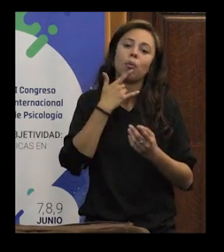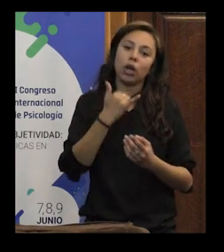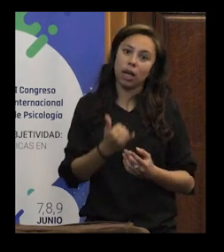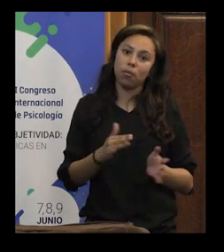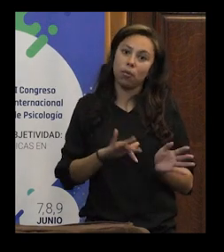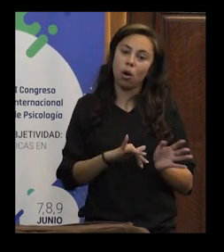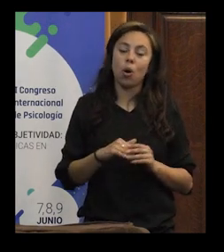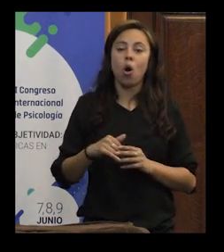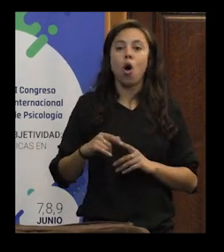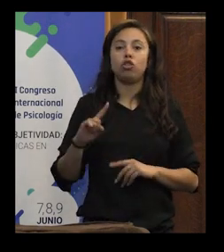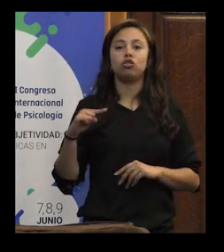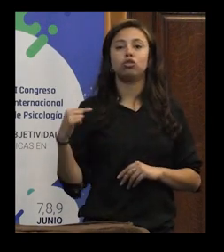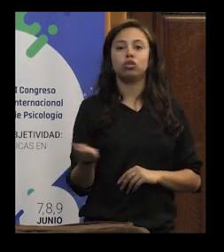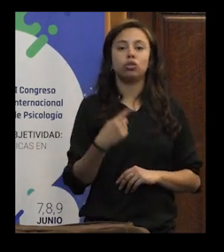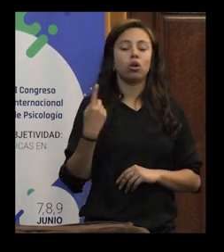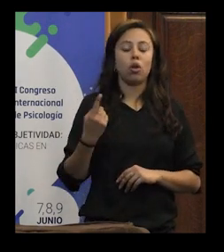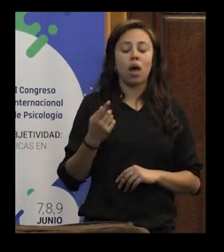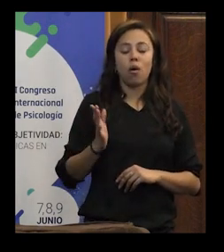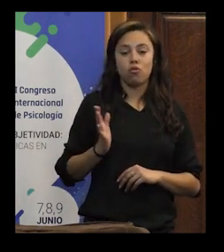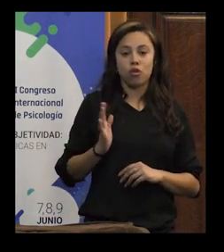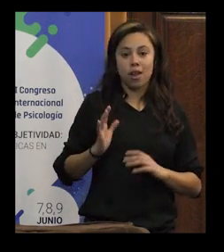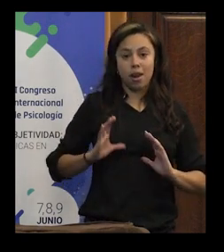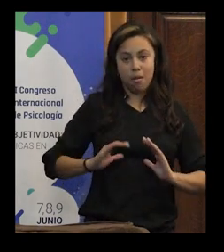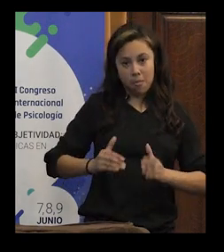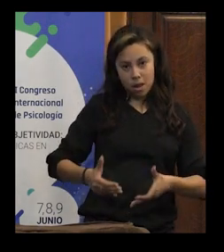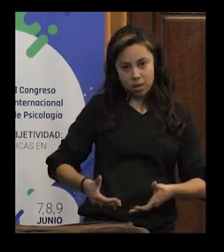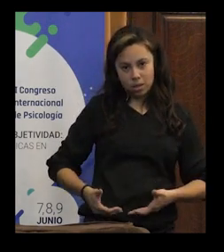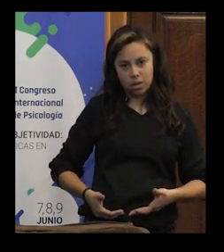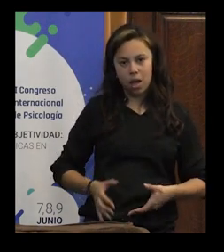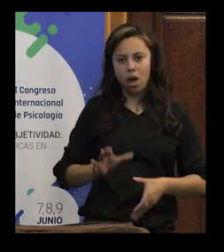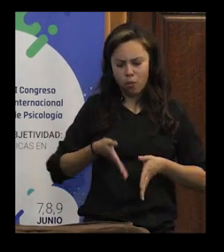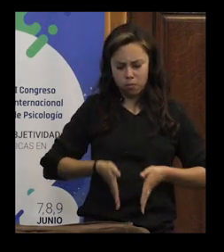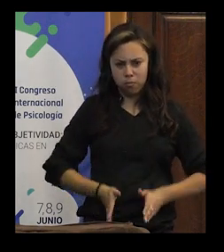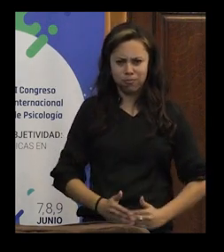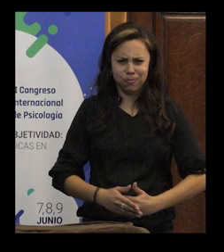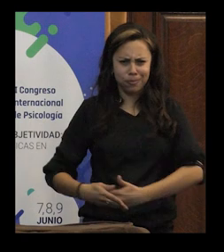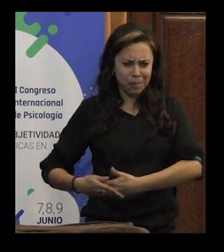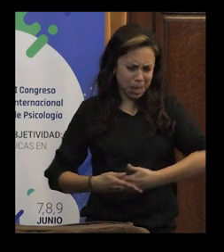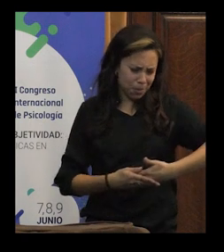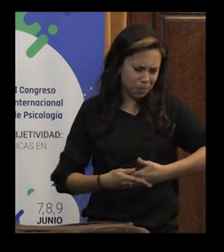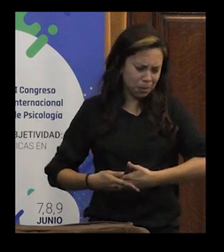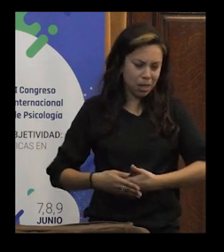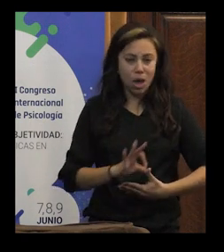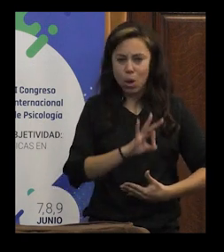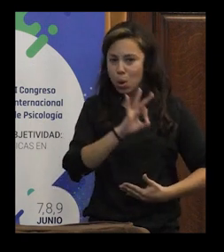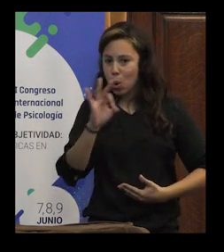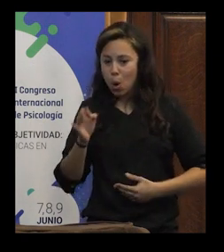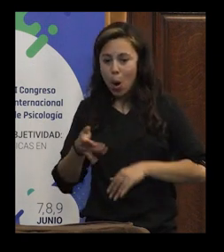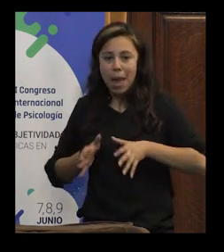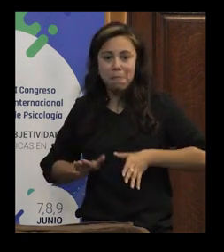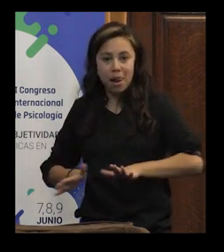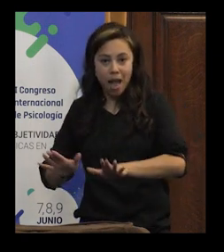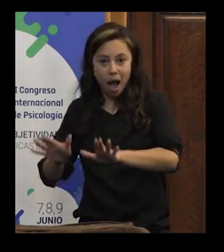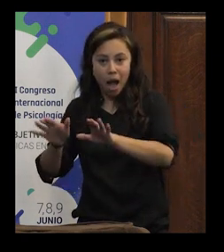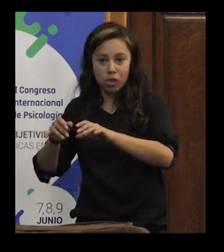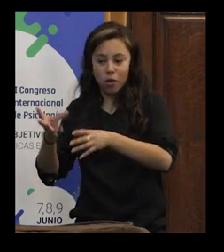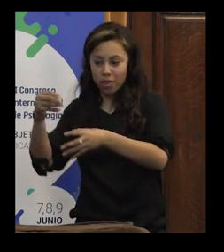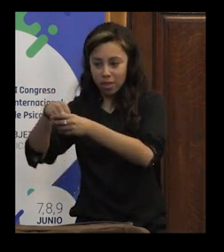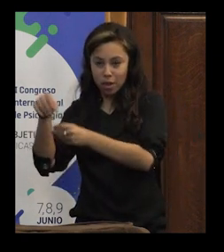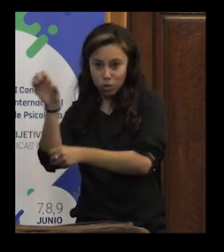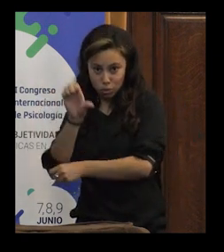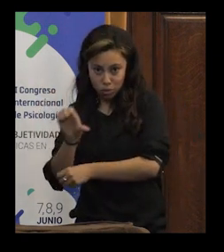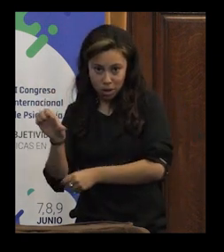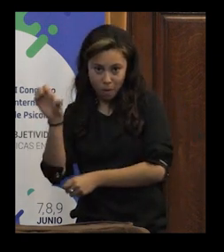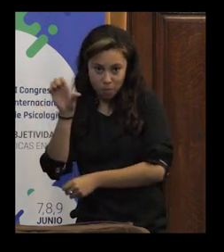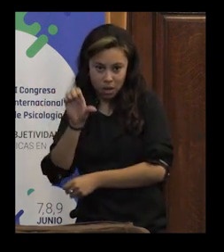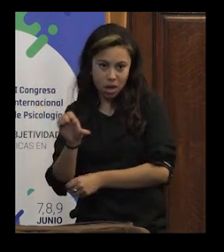embarazadas, todos los recién nacidos, todos los empleados de una empresa. Sin